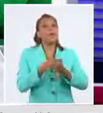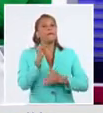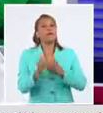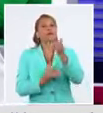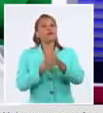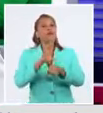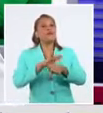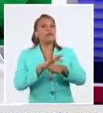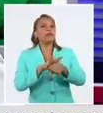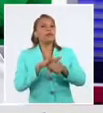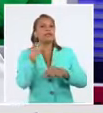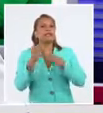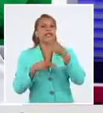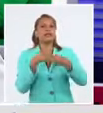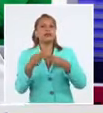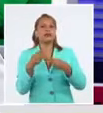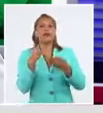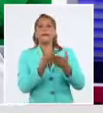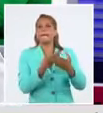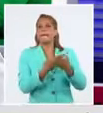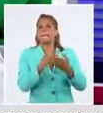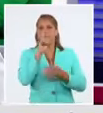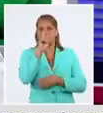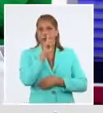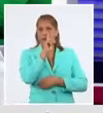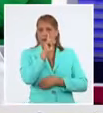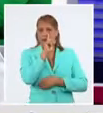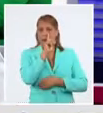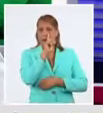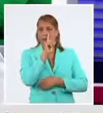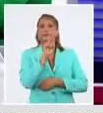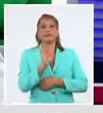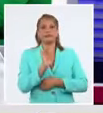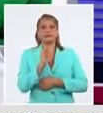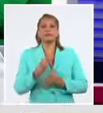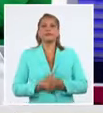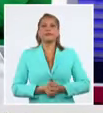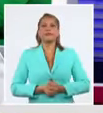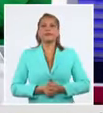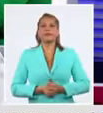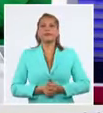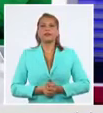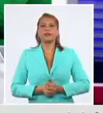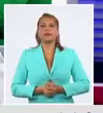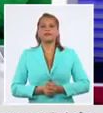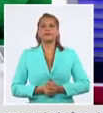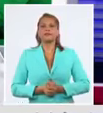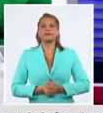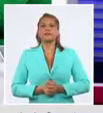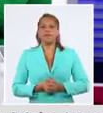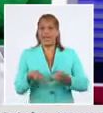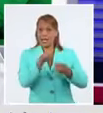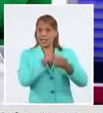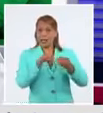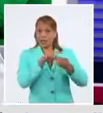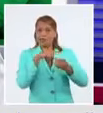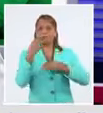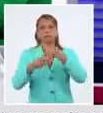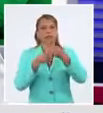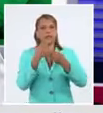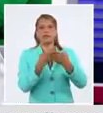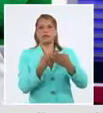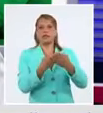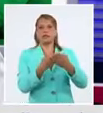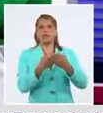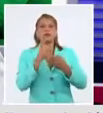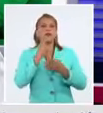les hizo el PCR, que es la prueba de reacción en cadena de la polimerasa, en este caso específico para el SARS-CoV-2, y le dio